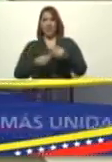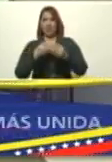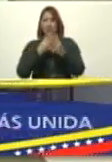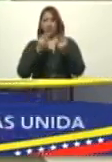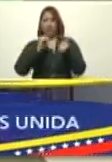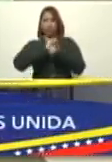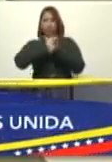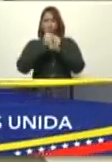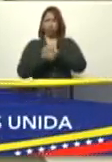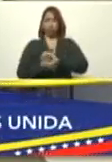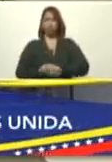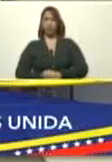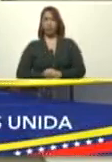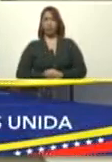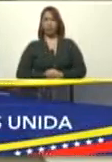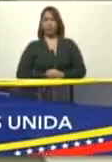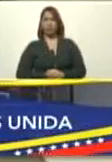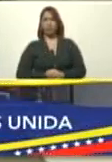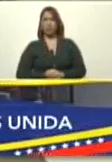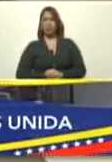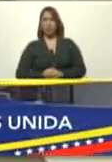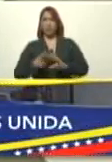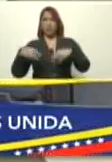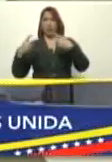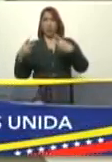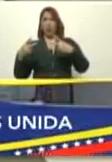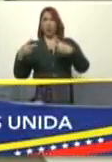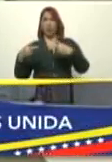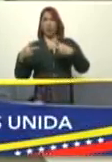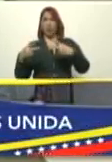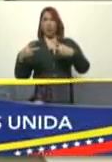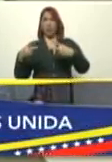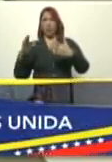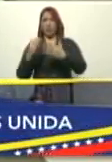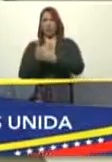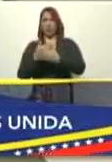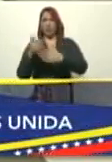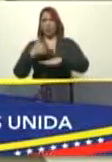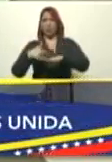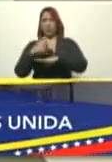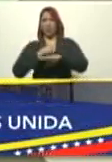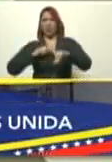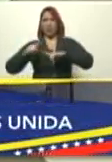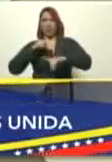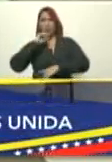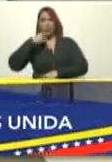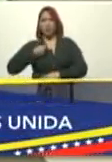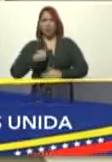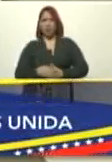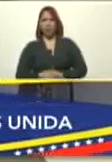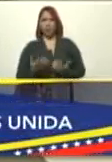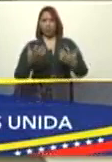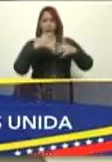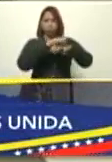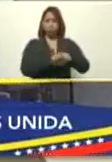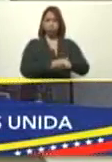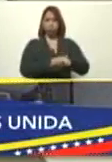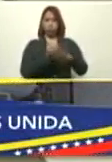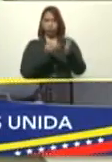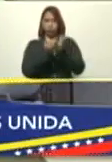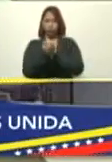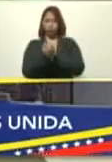la élite neofascista que gobierna Ucrania, aliada incondicional,